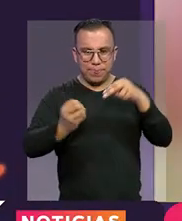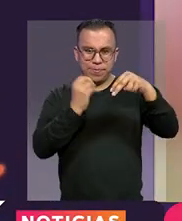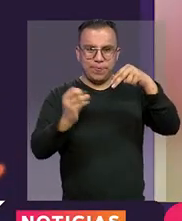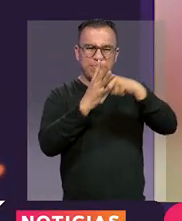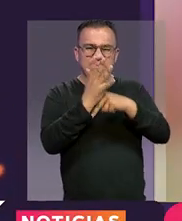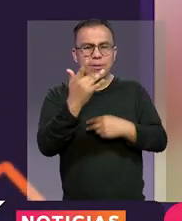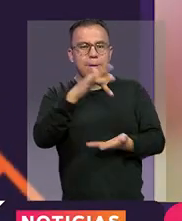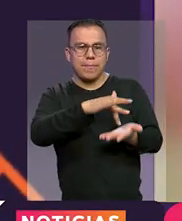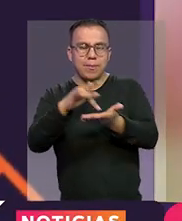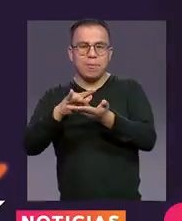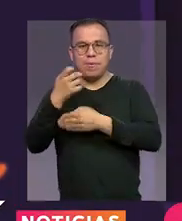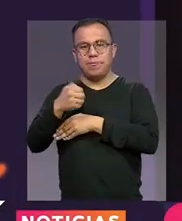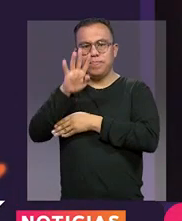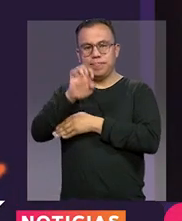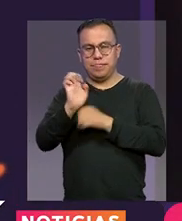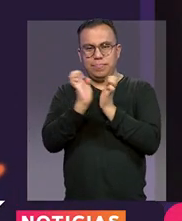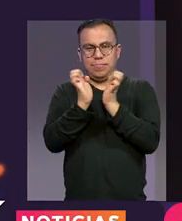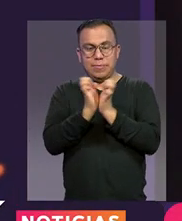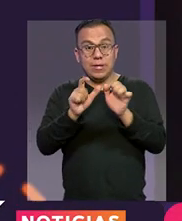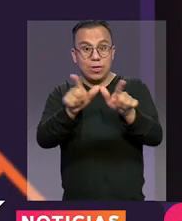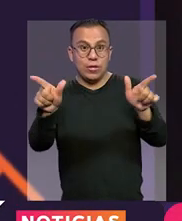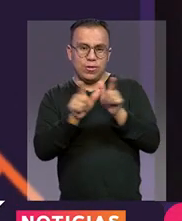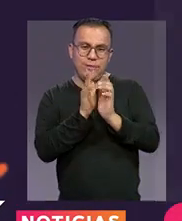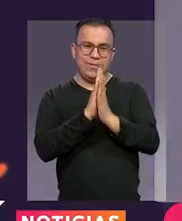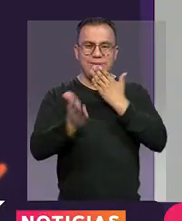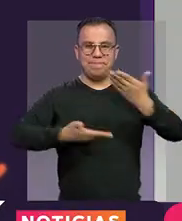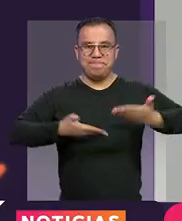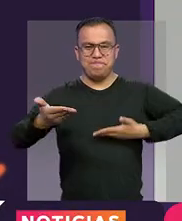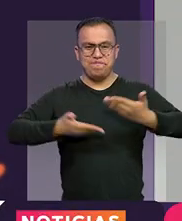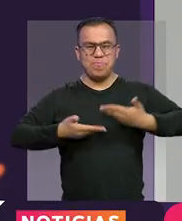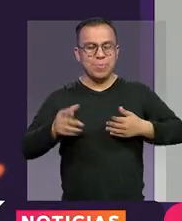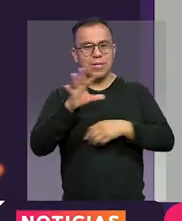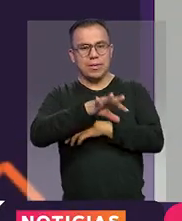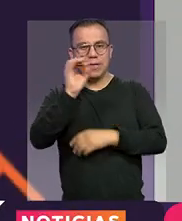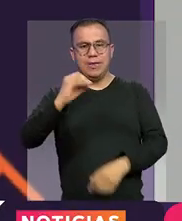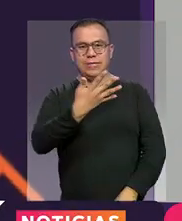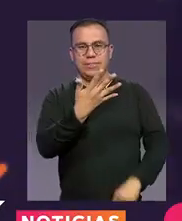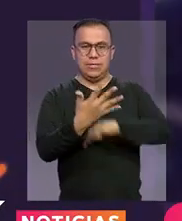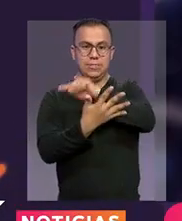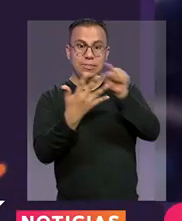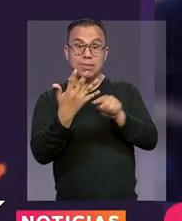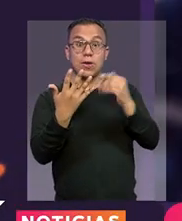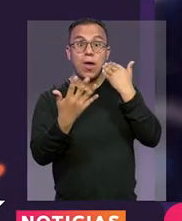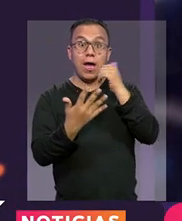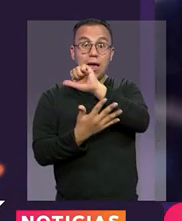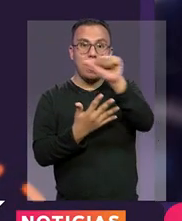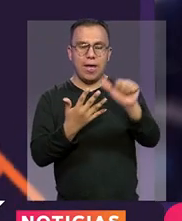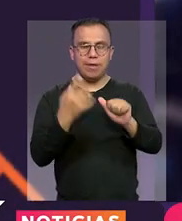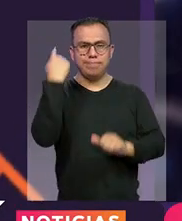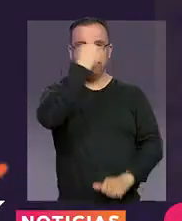performance pueden asistir el 19 de mayo al Centro Comercial Vima, donde serán elegidas 5 mujeres quienes